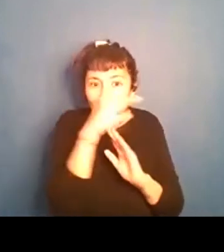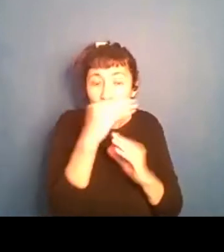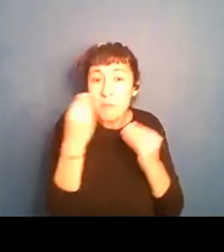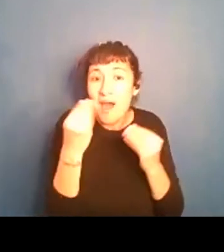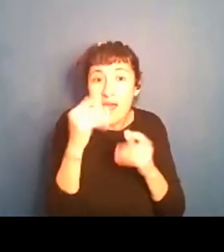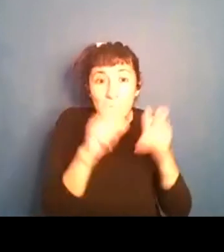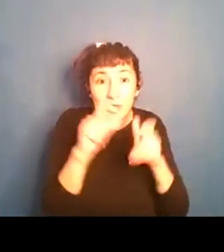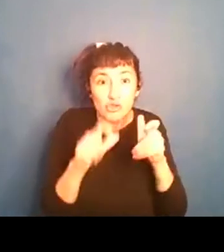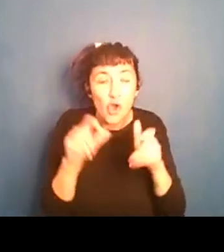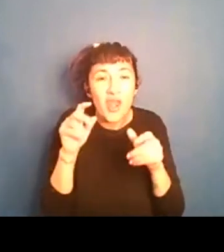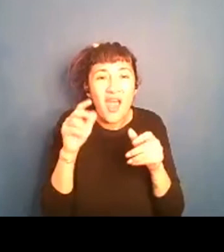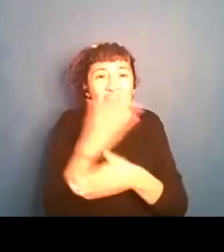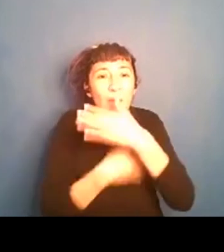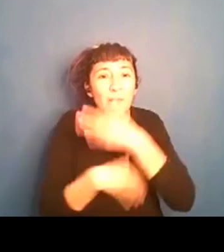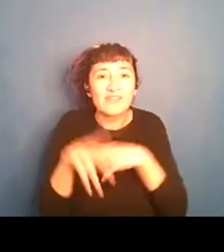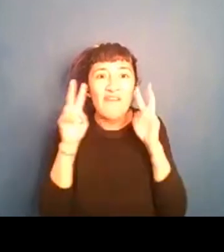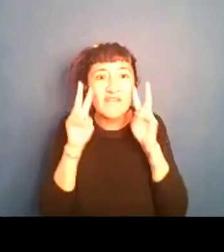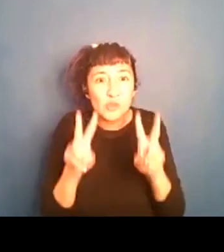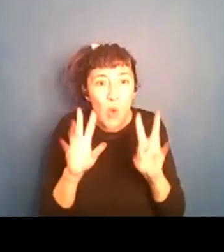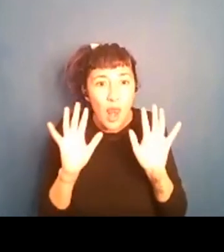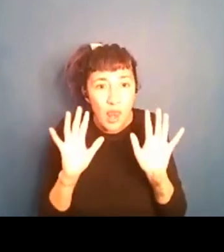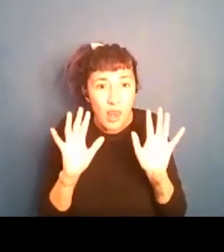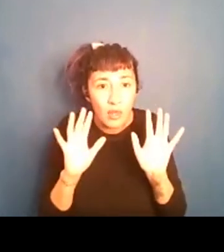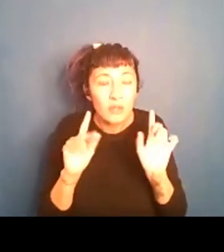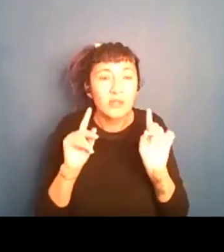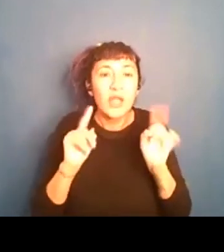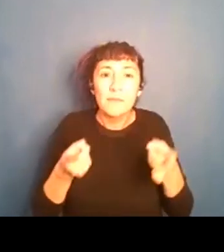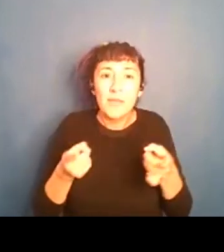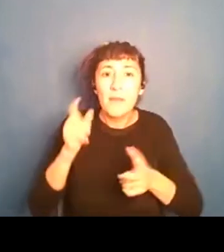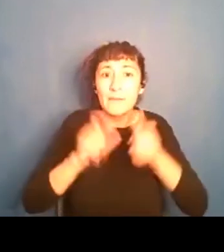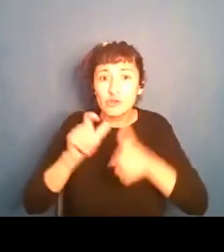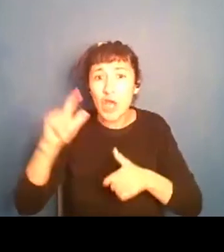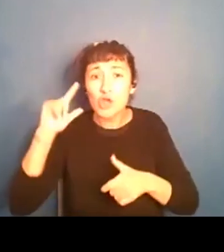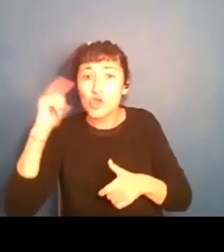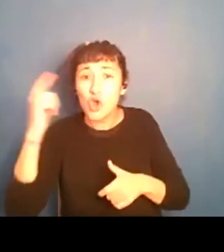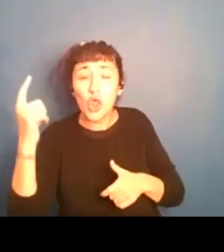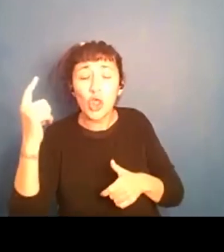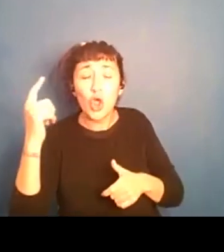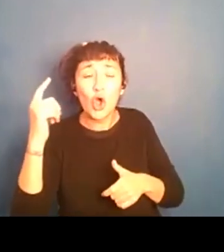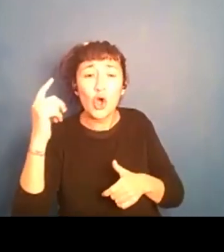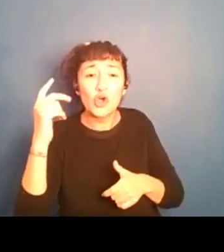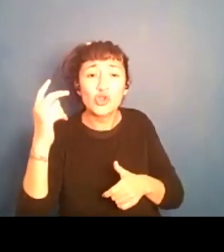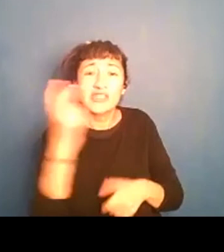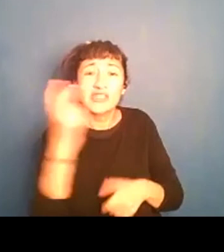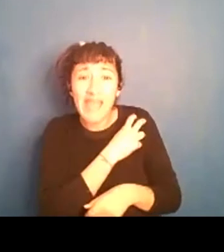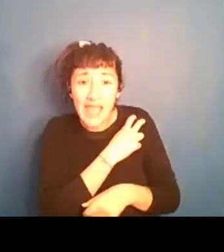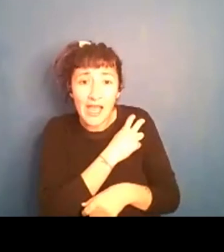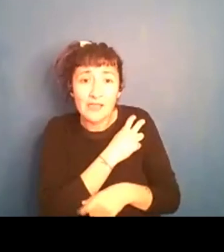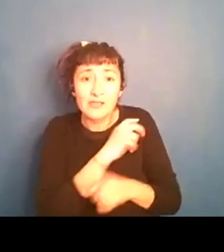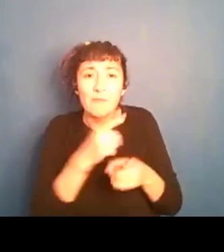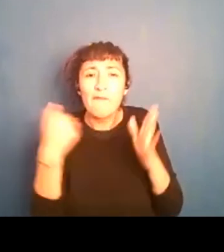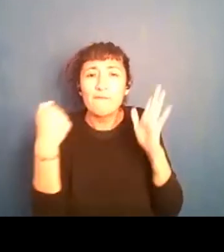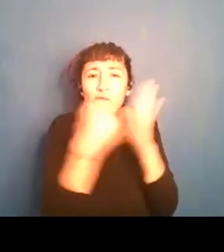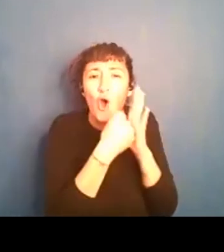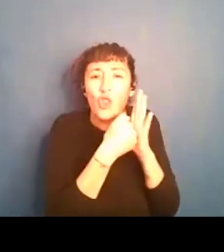discapacidad visual. También para las personas sordos ciegas, con el tema del fondo azul o fondo